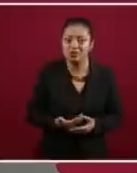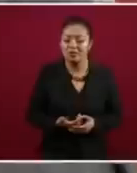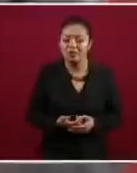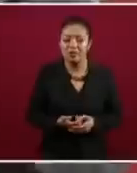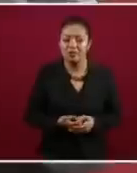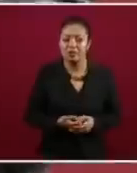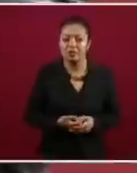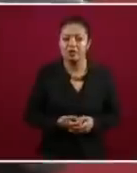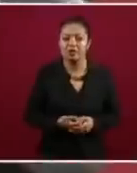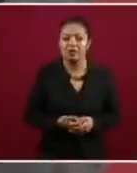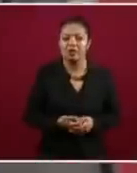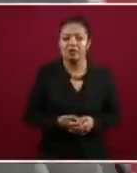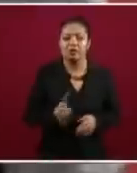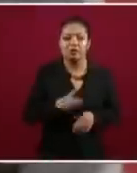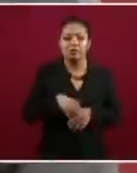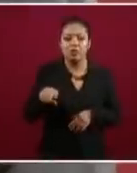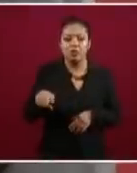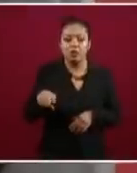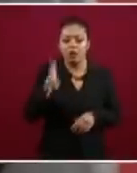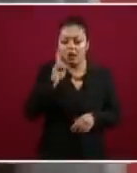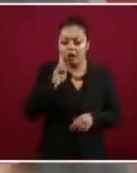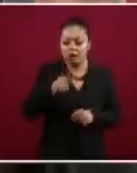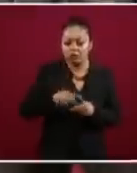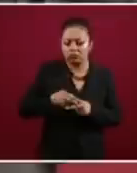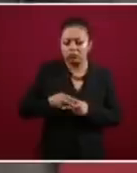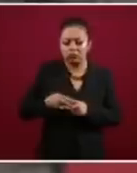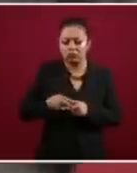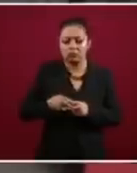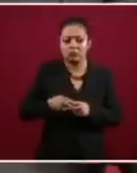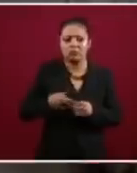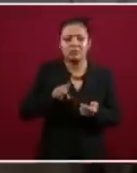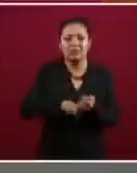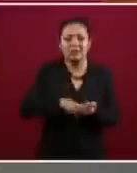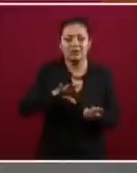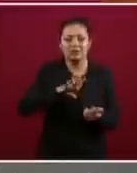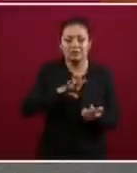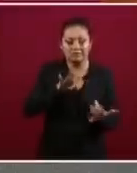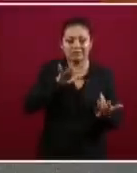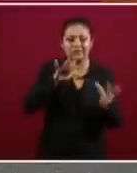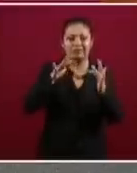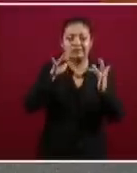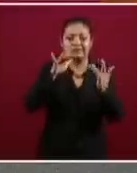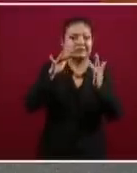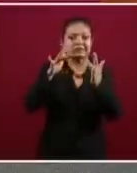que no aplicaba, que había interferencia aérea.